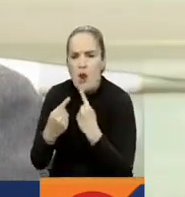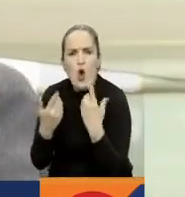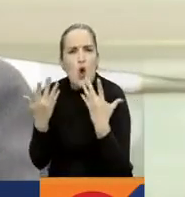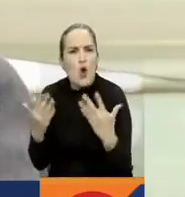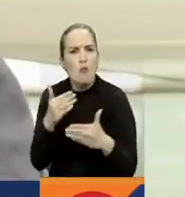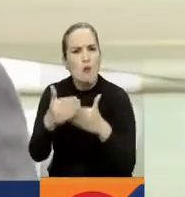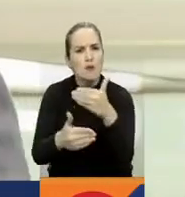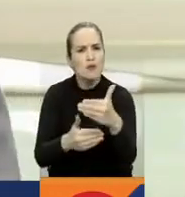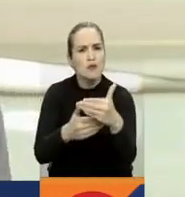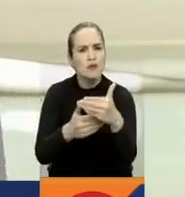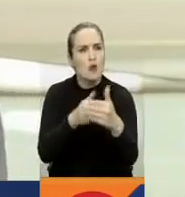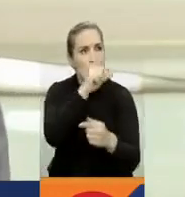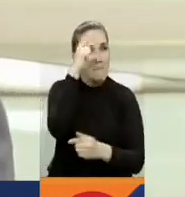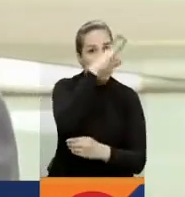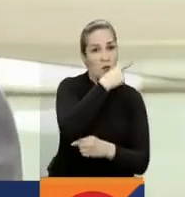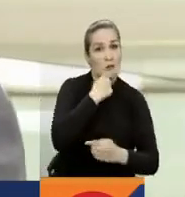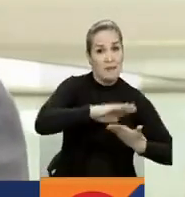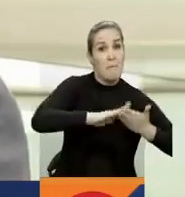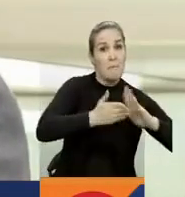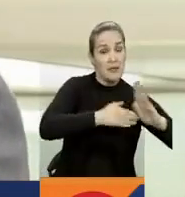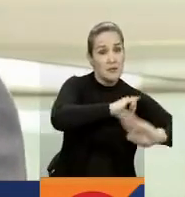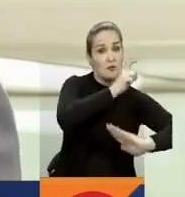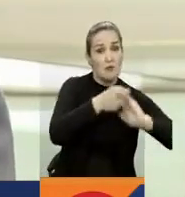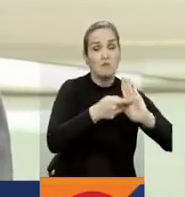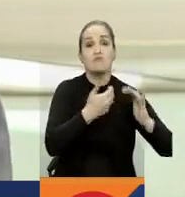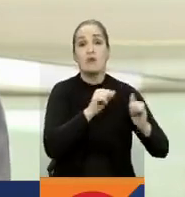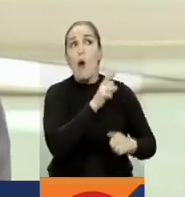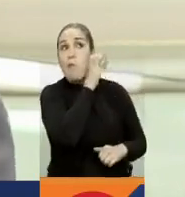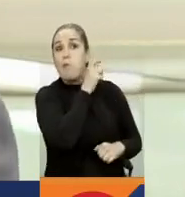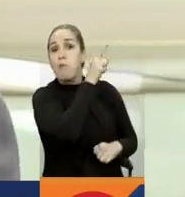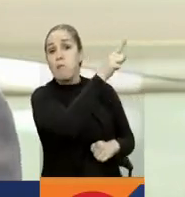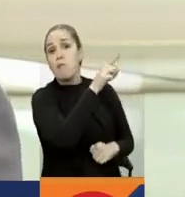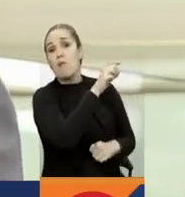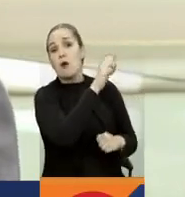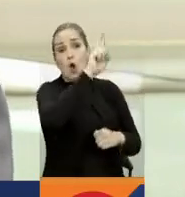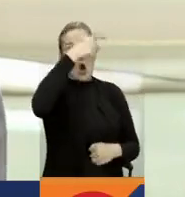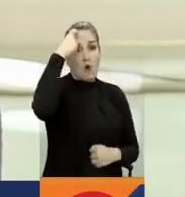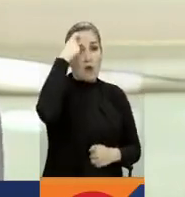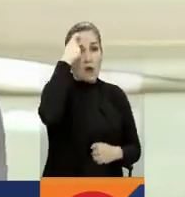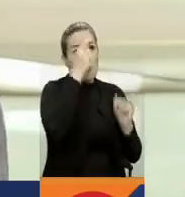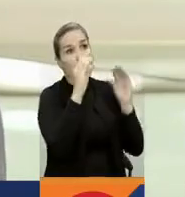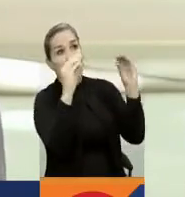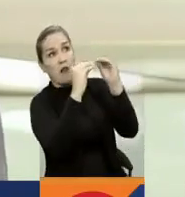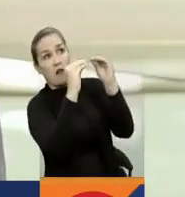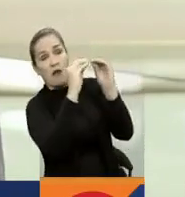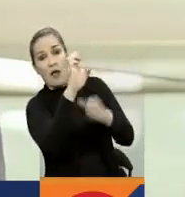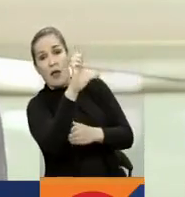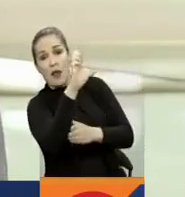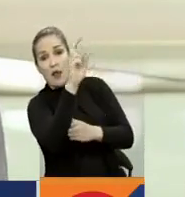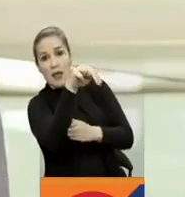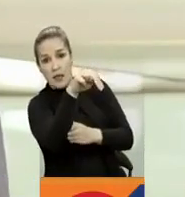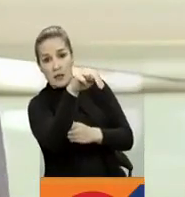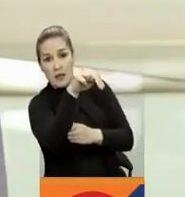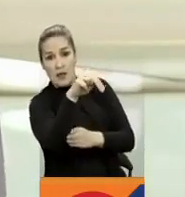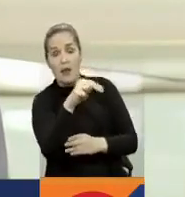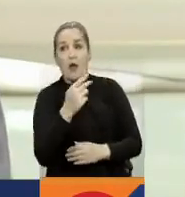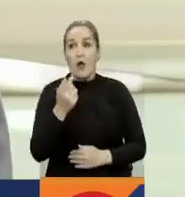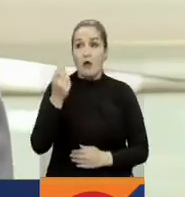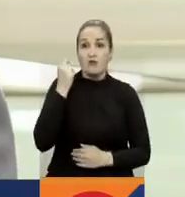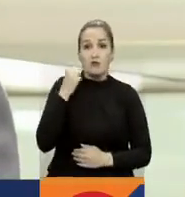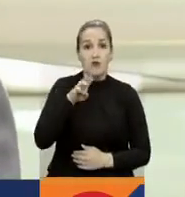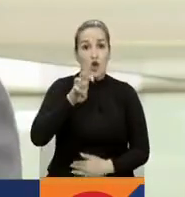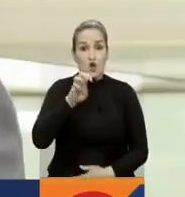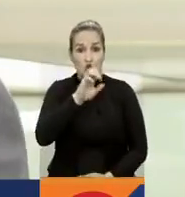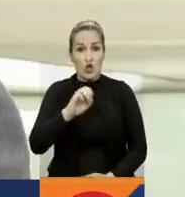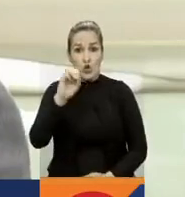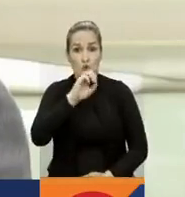menciona? Bien, ya hay unos diálogos del orden nacional con el ELN. En Tibú, el 8 de octubre, se